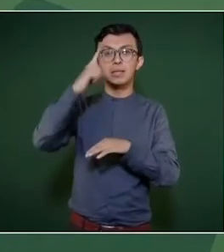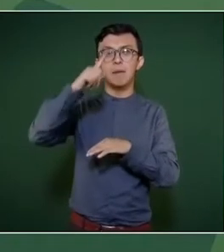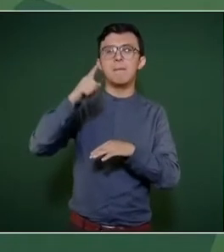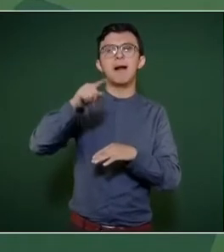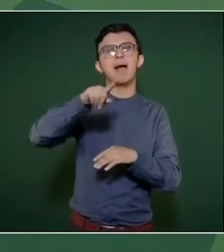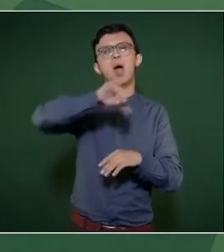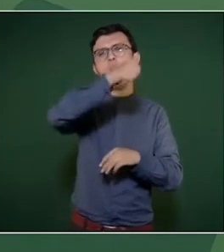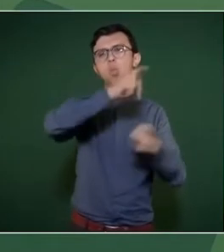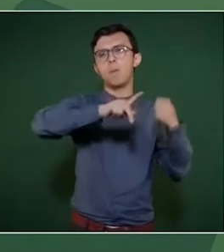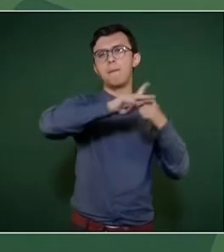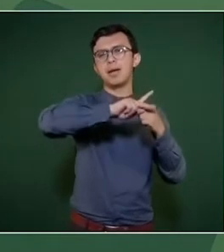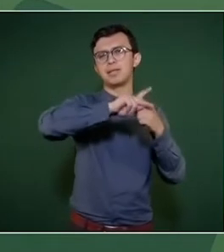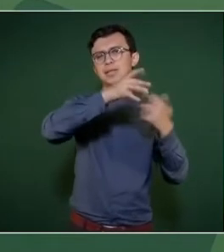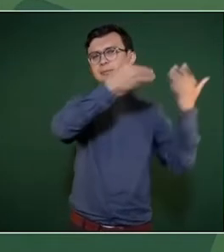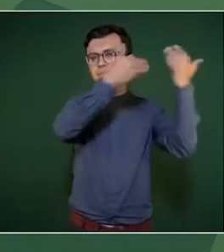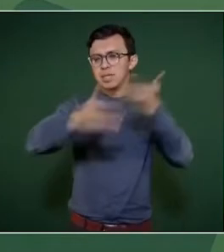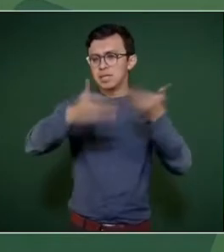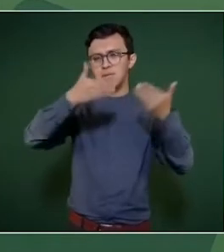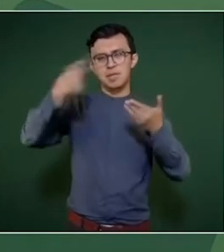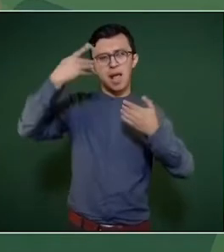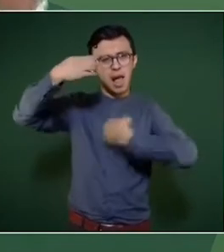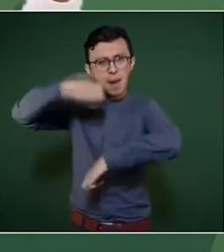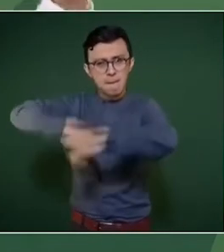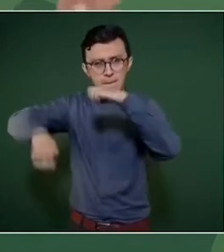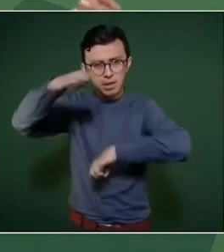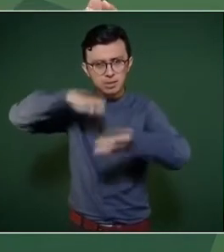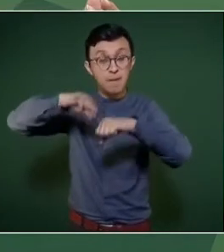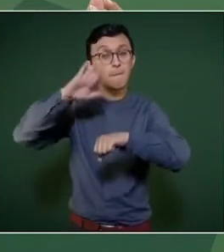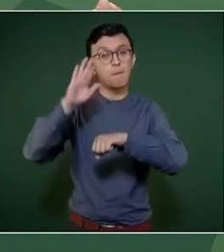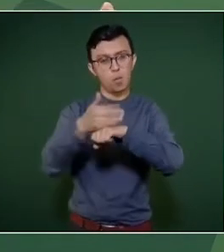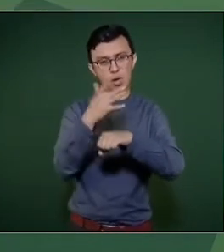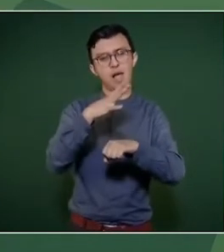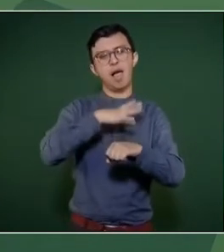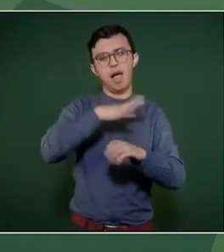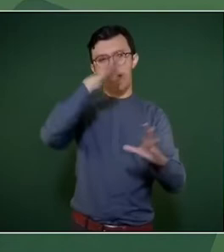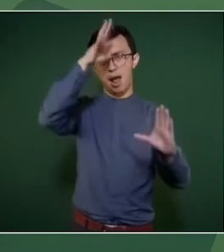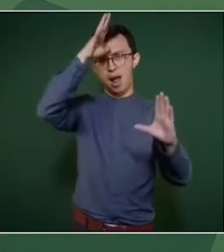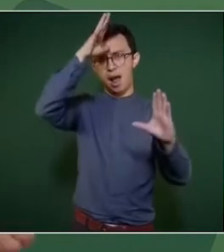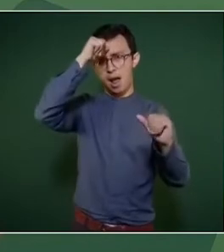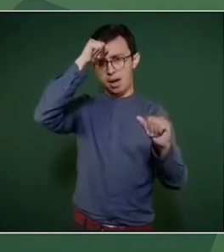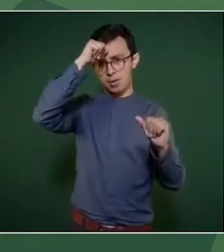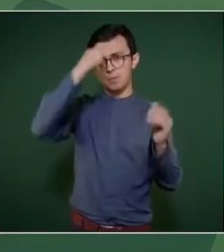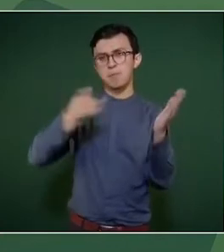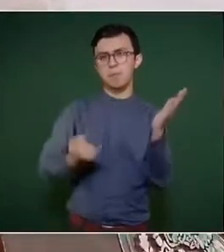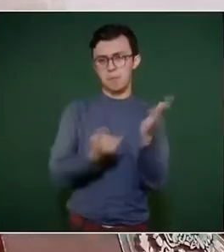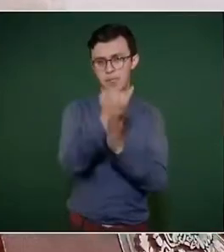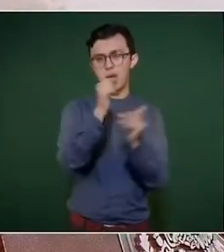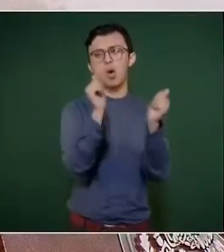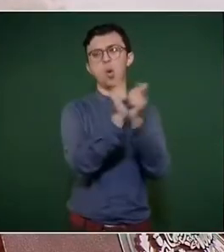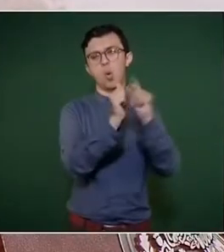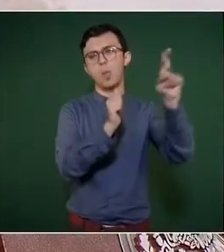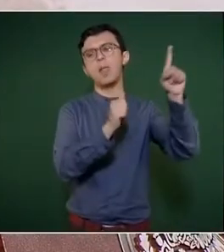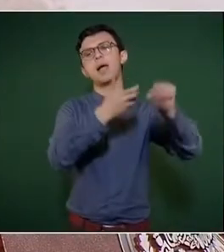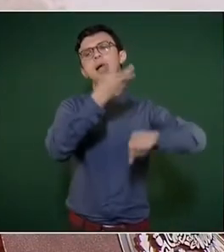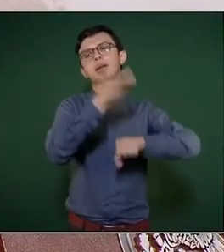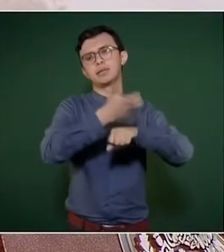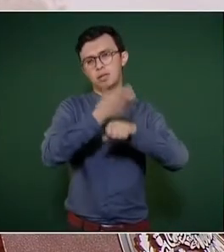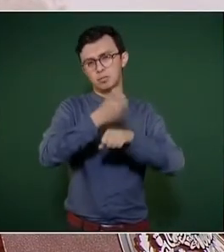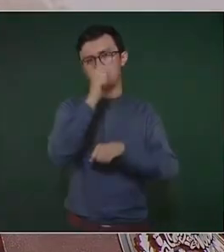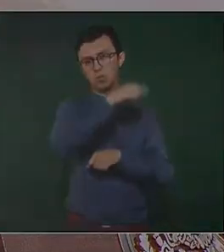inversión extranjera, por el tratado con Estados Unidos y Canadá.